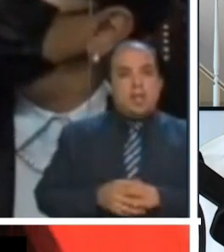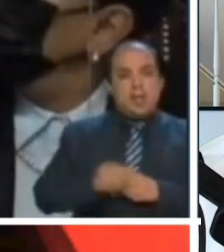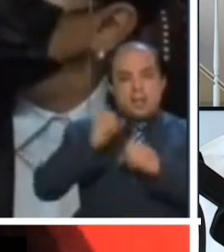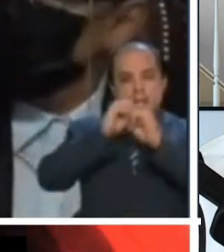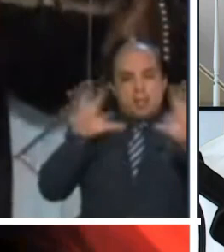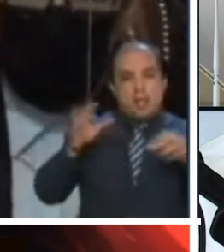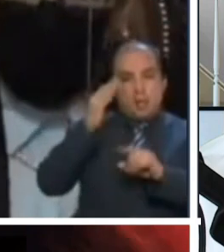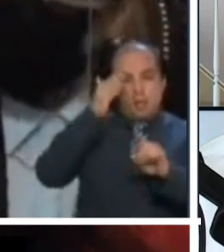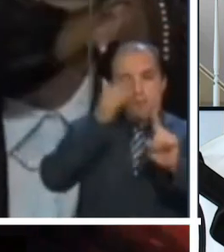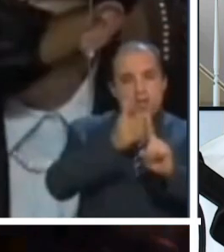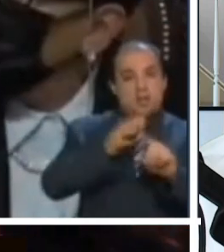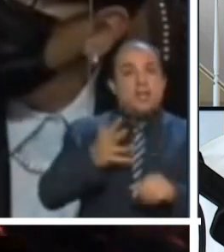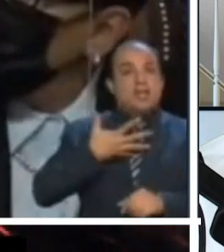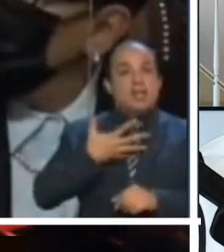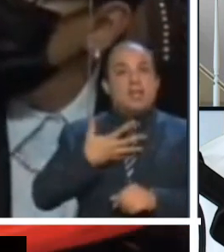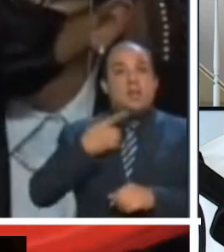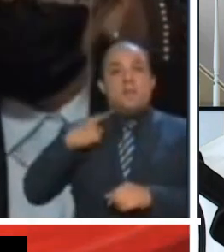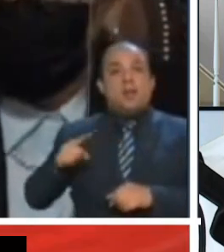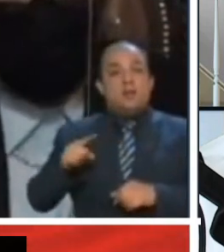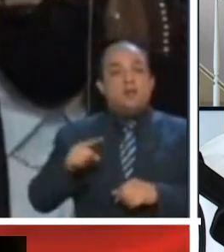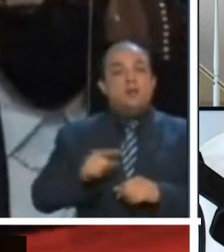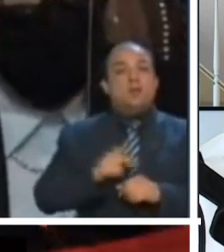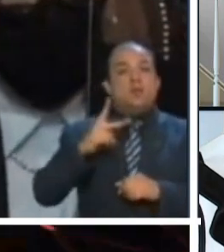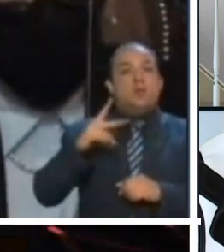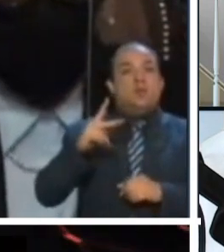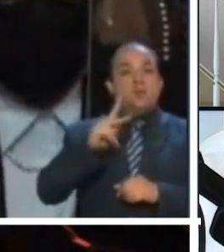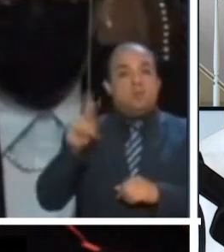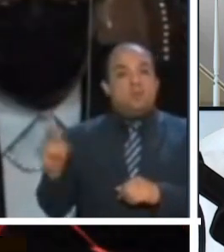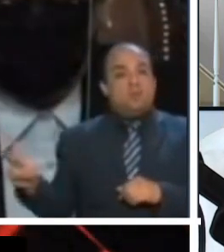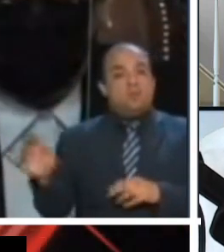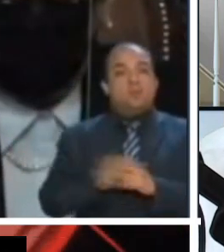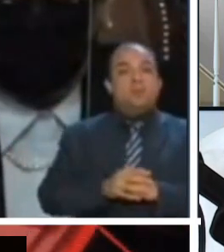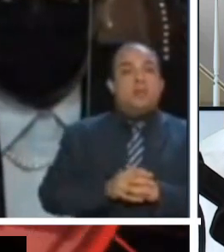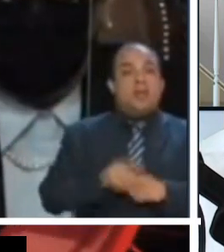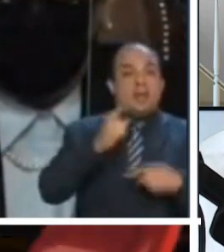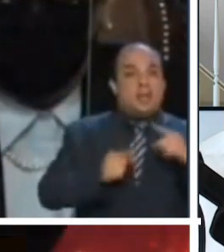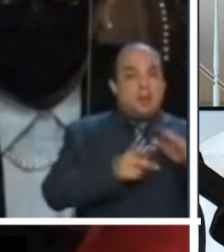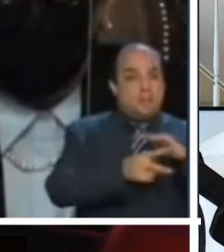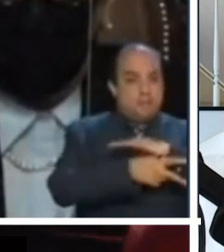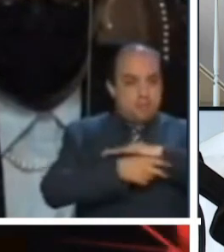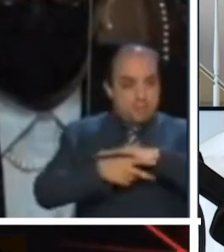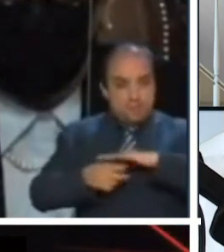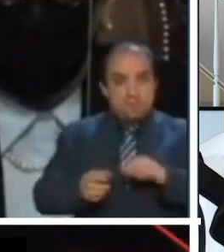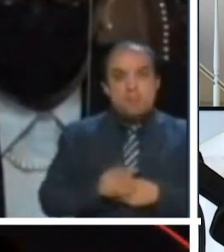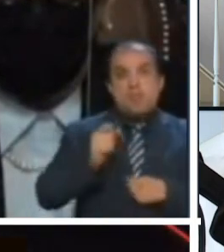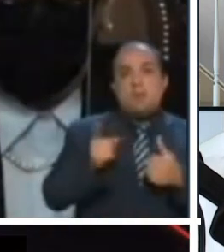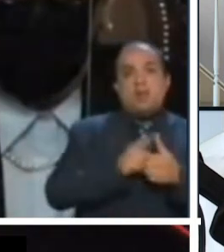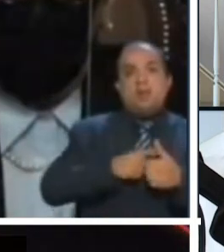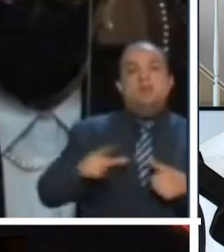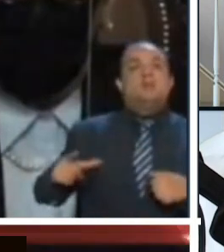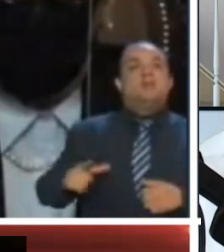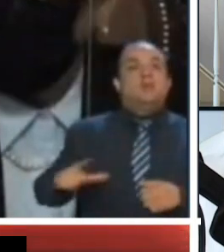y que tiene como mandato popular eliminar la corrupción y los privilegios de los gobernantes, ampliar